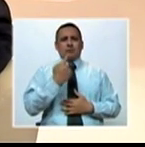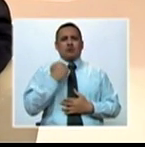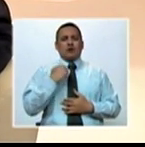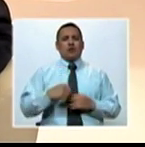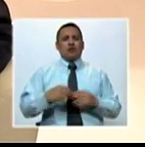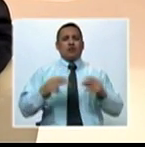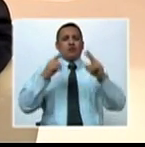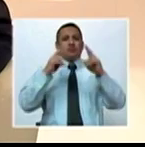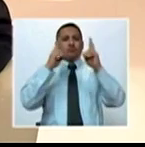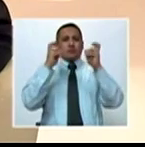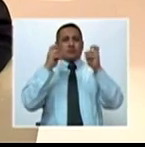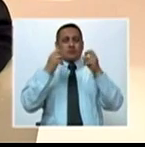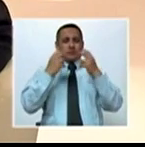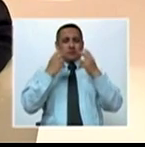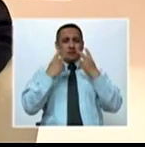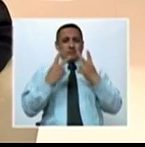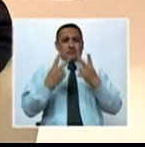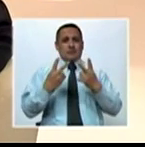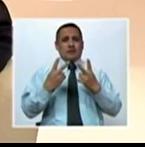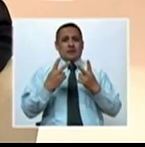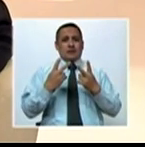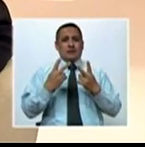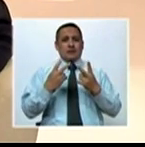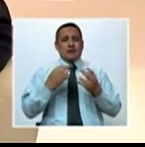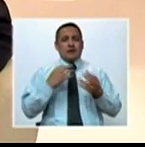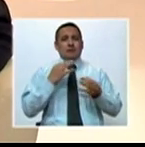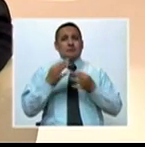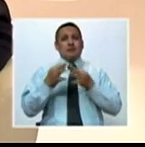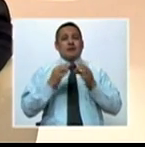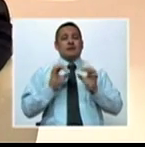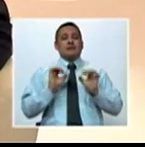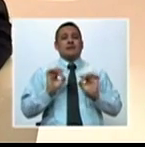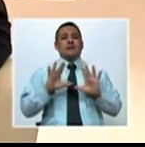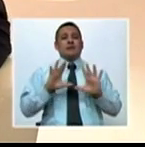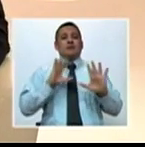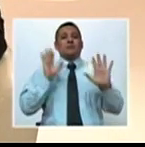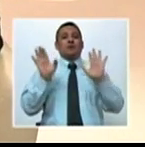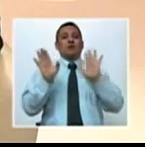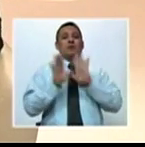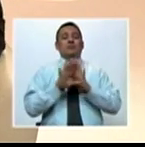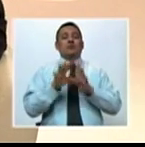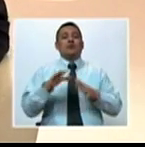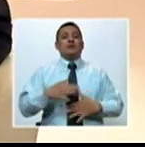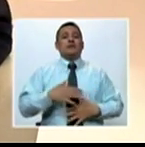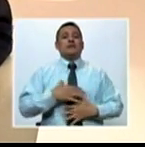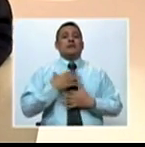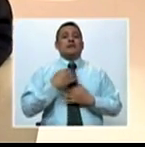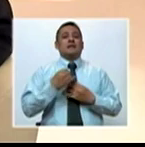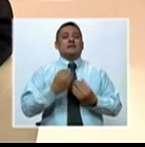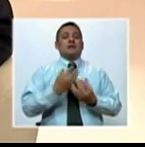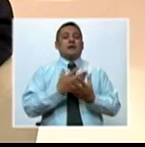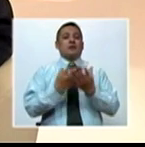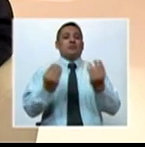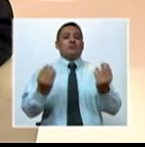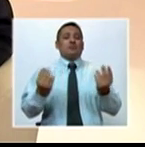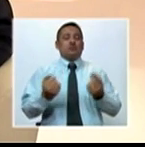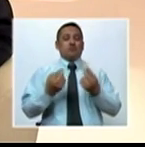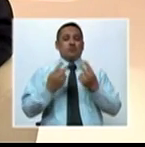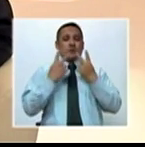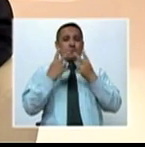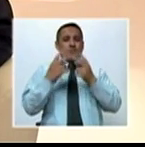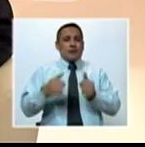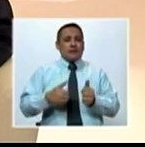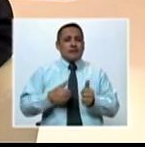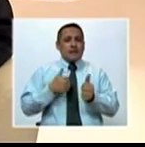de repente va a interesar mucho a quienes nos están siguiendo porque tiene que ver